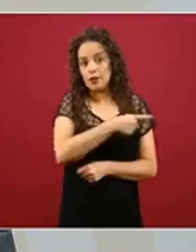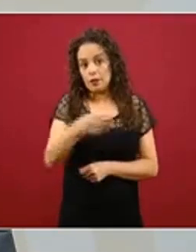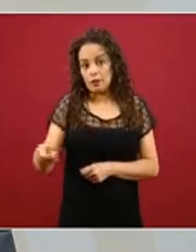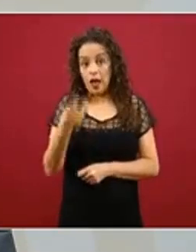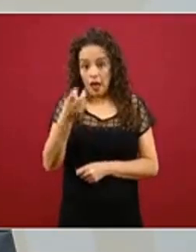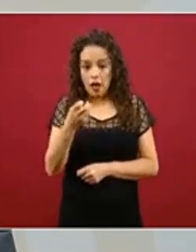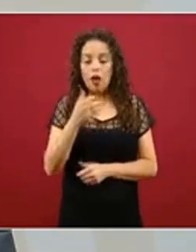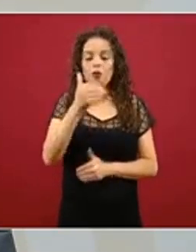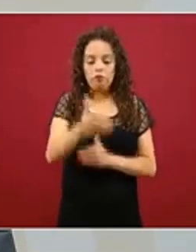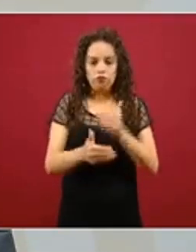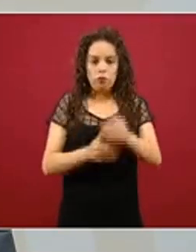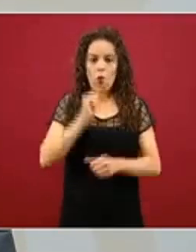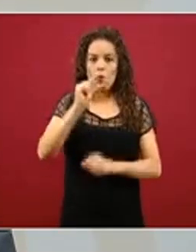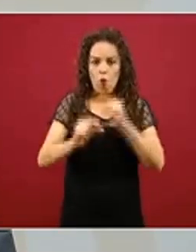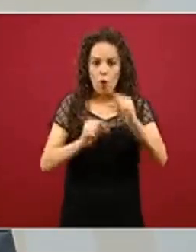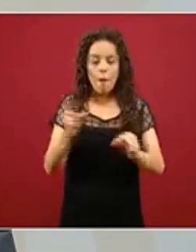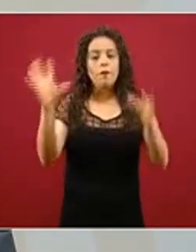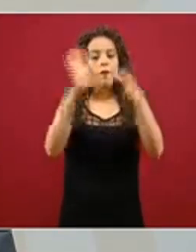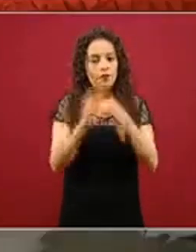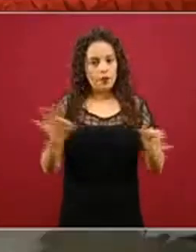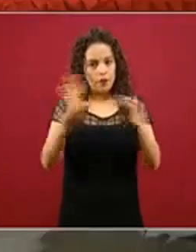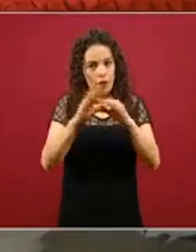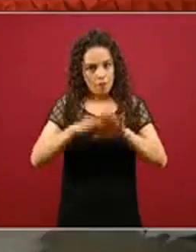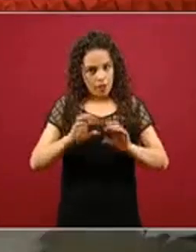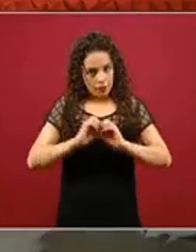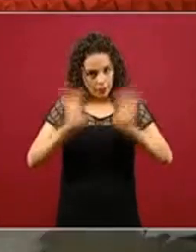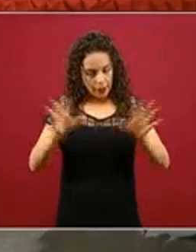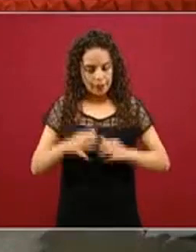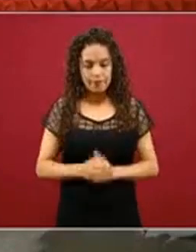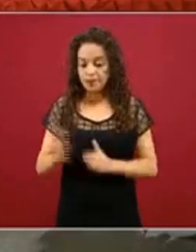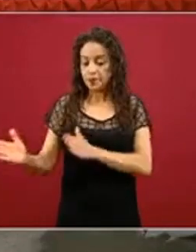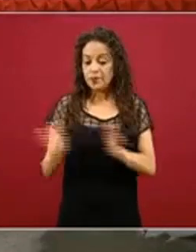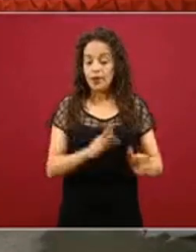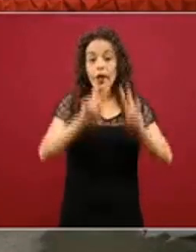vamos a ir explicando progresivamente. Vacunas,